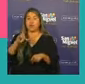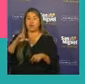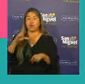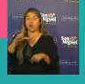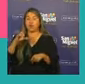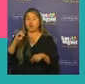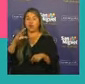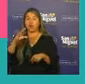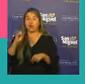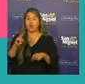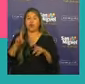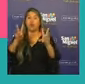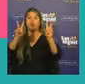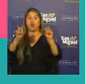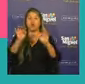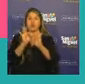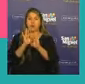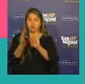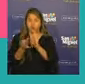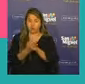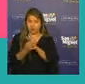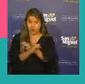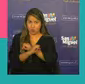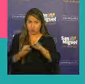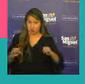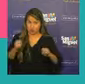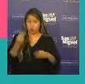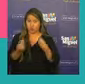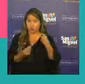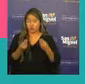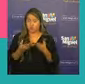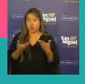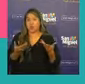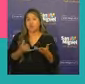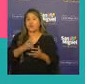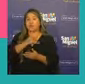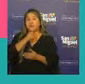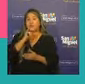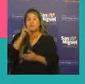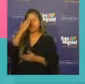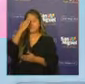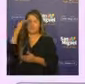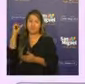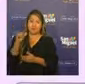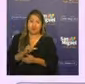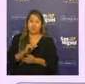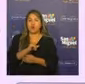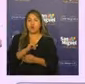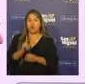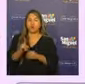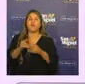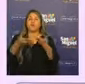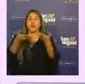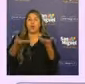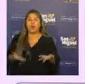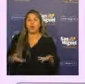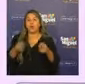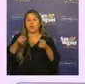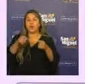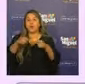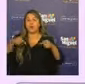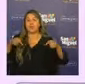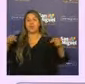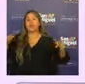fundación, lo que no pudo suceder, pero no sé si es tan malo, porque ahora esos terrenos se van